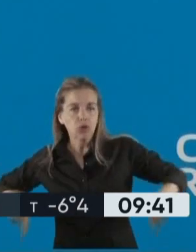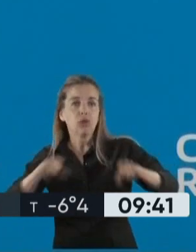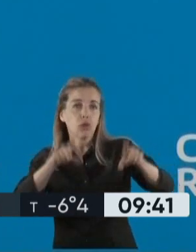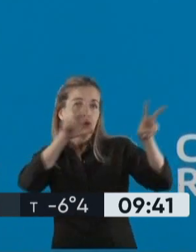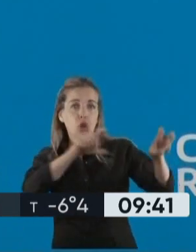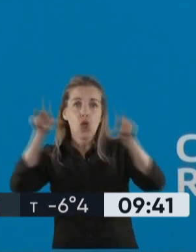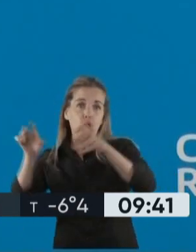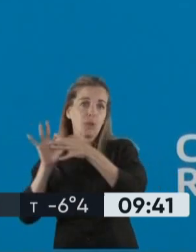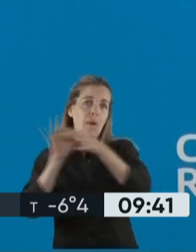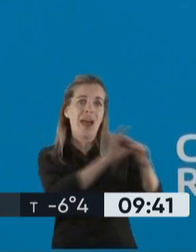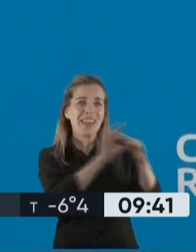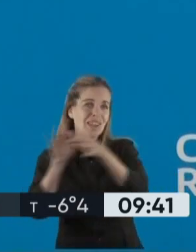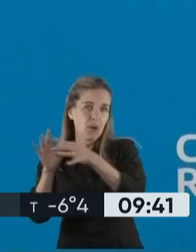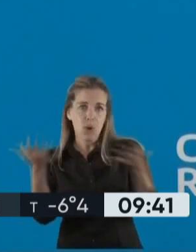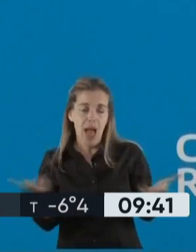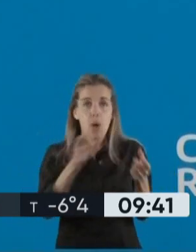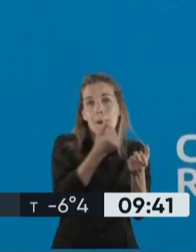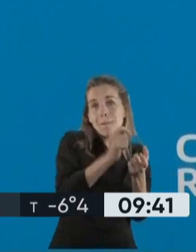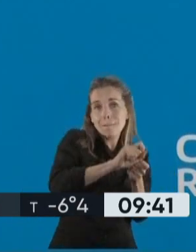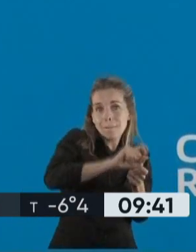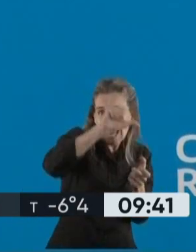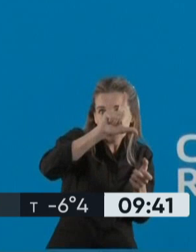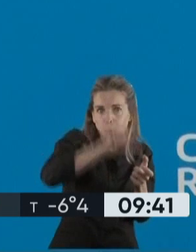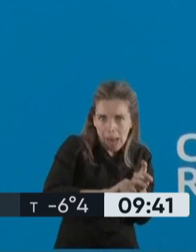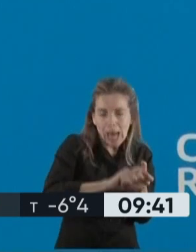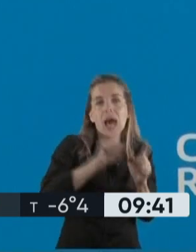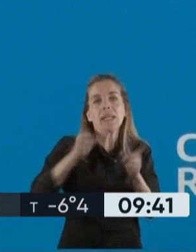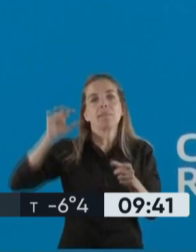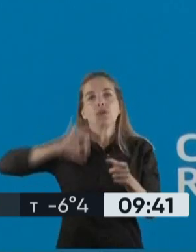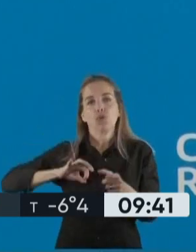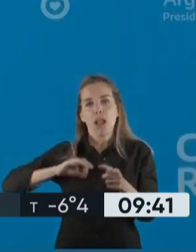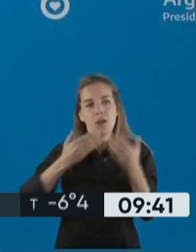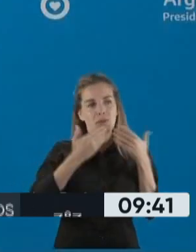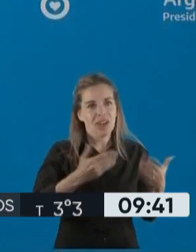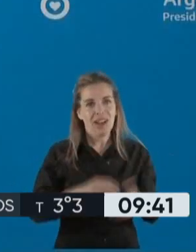van de la mano, digo, por un lado contener los precios y por el otro lado el refuerzo de los ingresos.